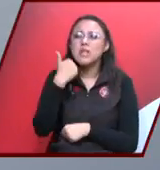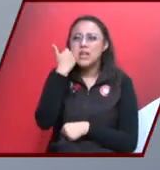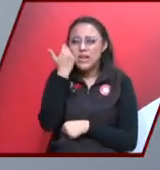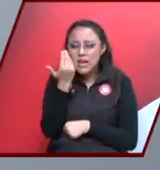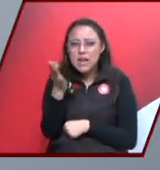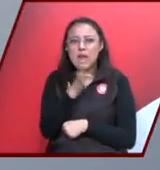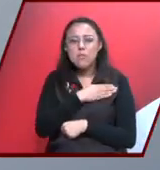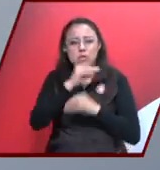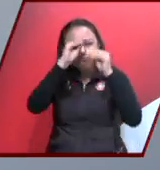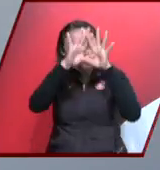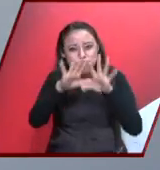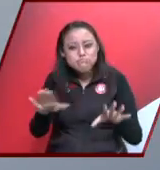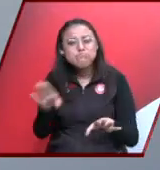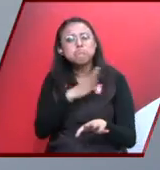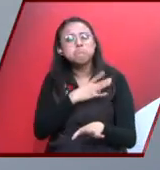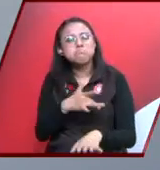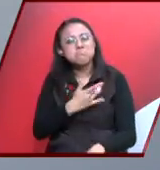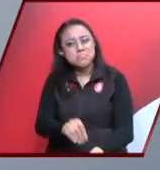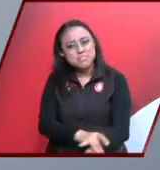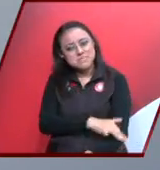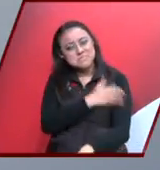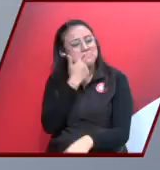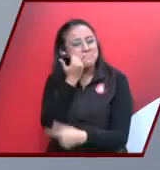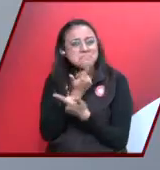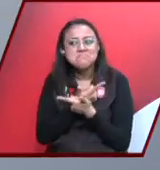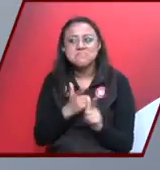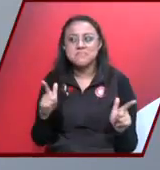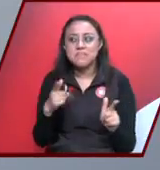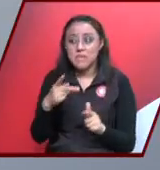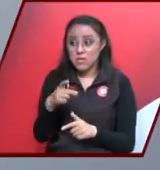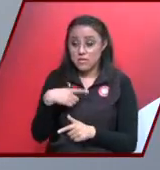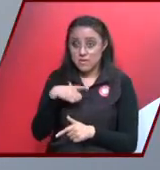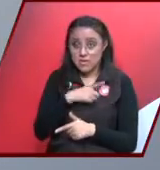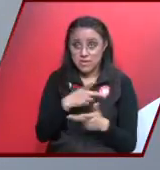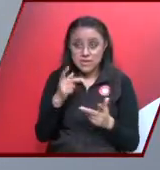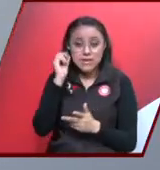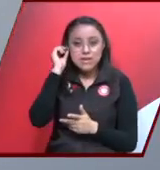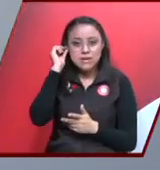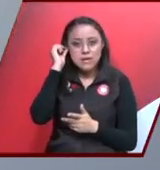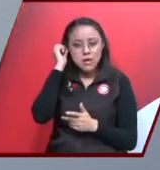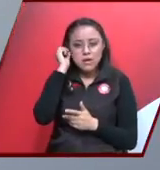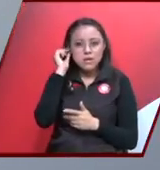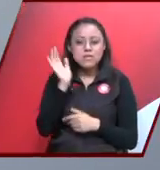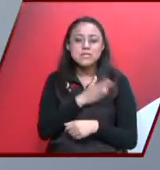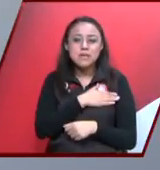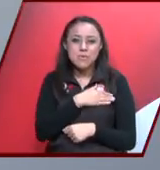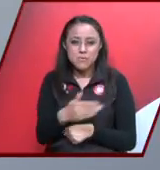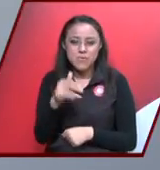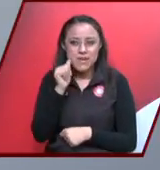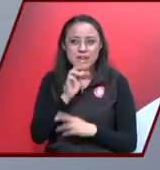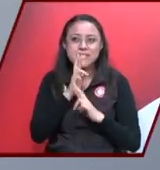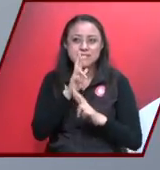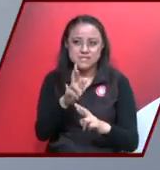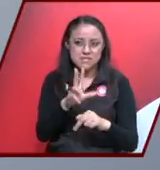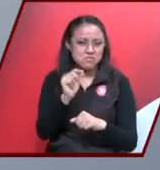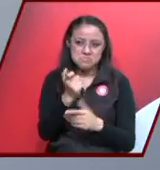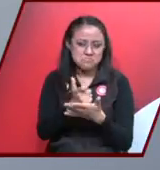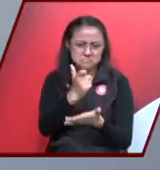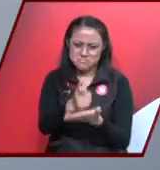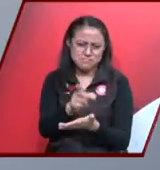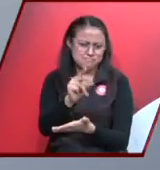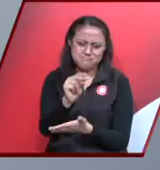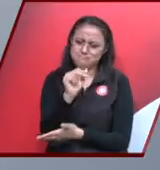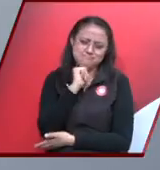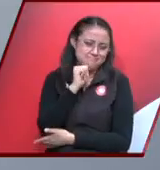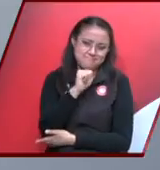por la buena vibra, por la buena energía, como lo quieras ver. Pero hacer algo por los demás siempre tiene una recompensa. Y no es económica, no